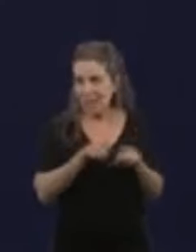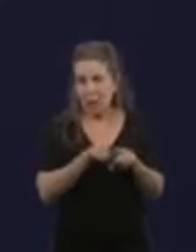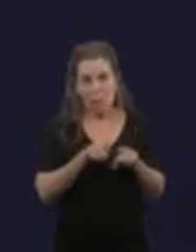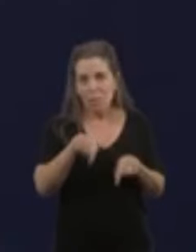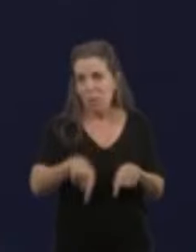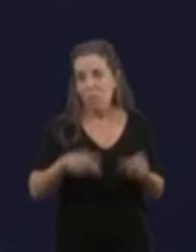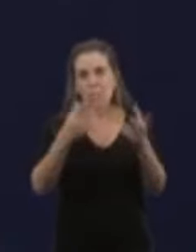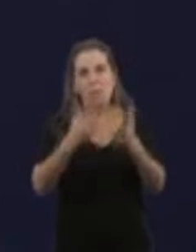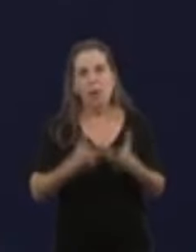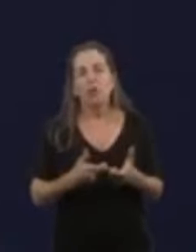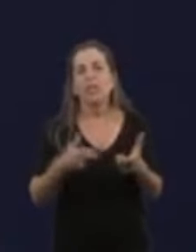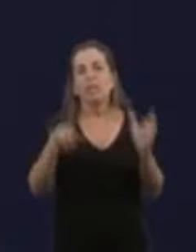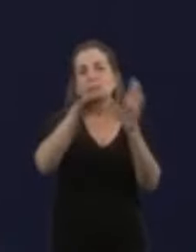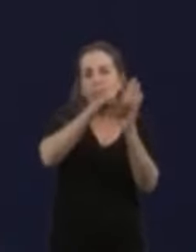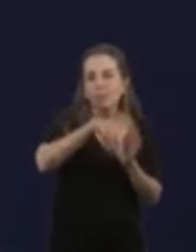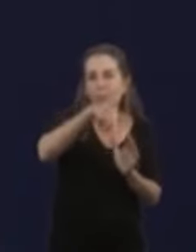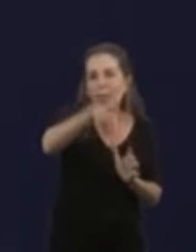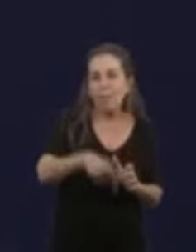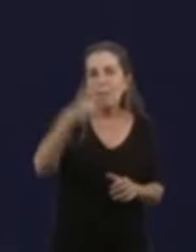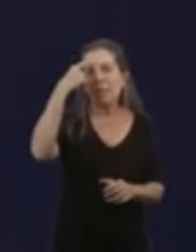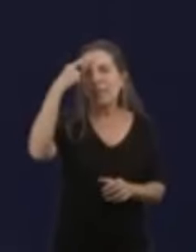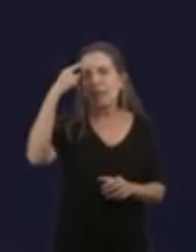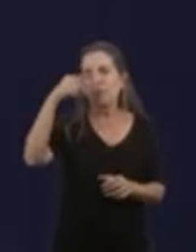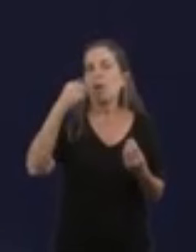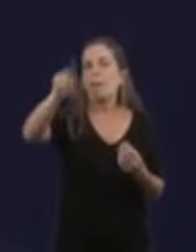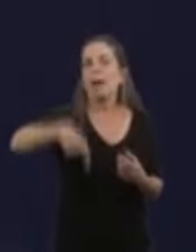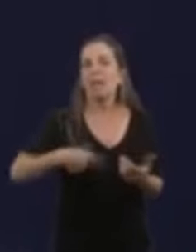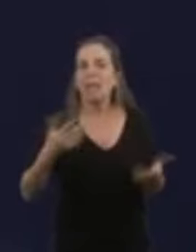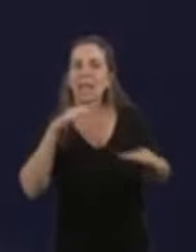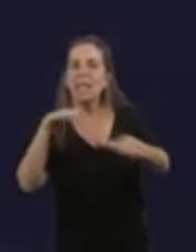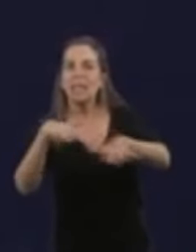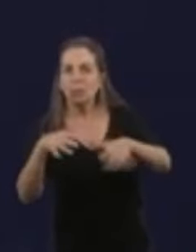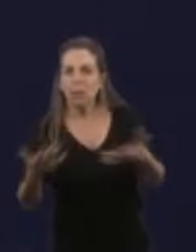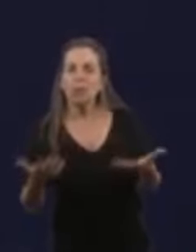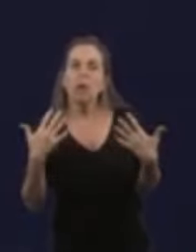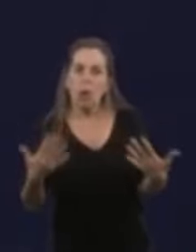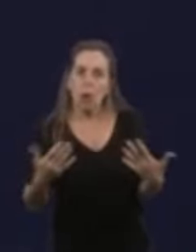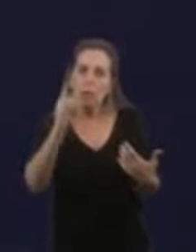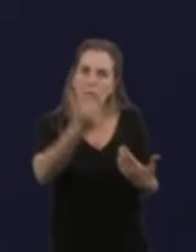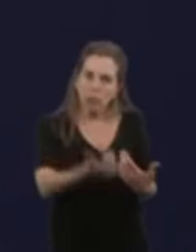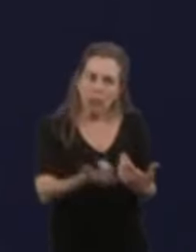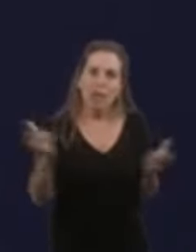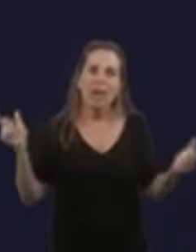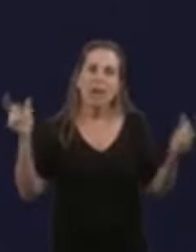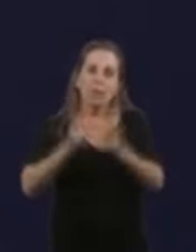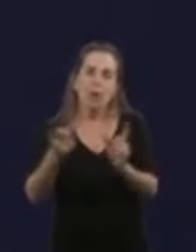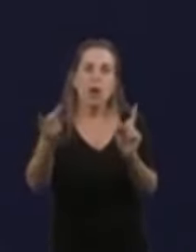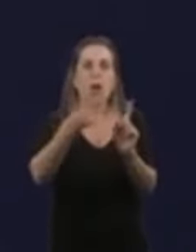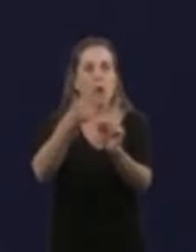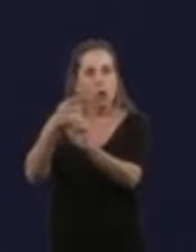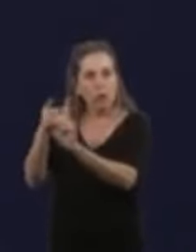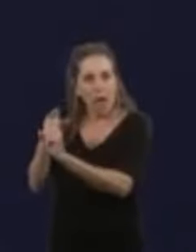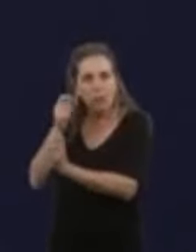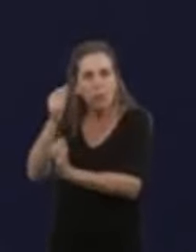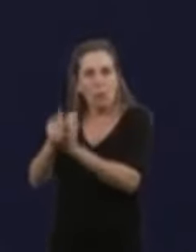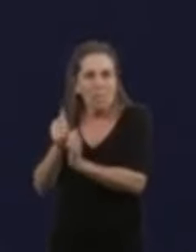del proyecto que tenemos de previsión para lo que venga Así que es razonable que las reuniones se hagan con las Industrias que son